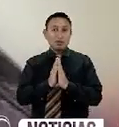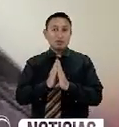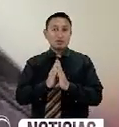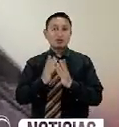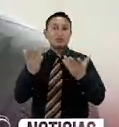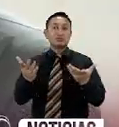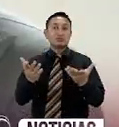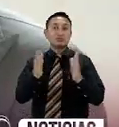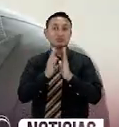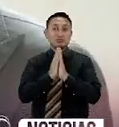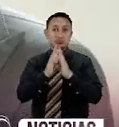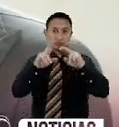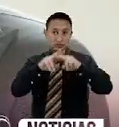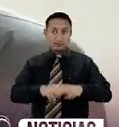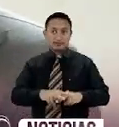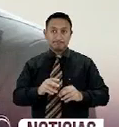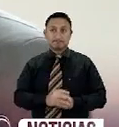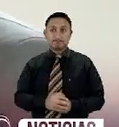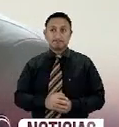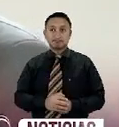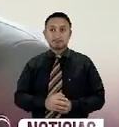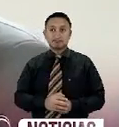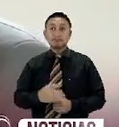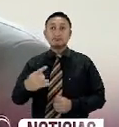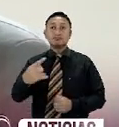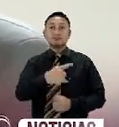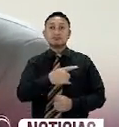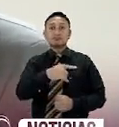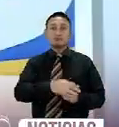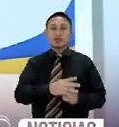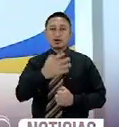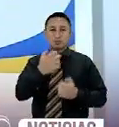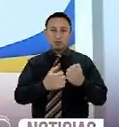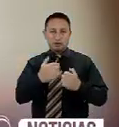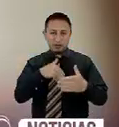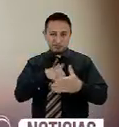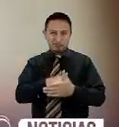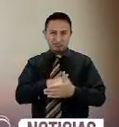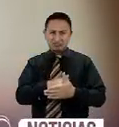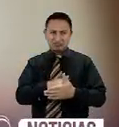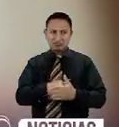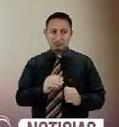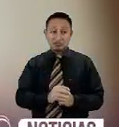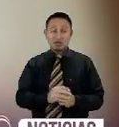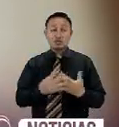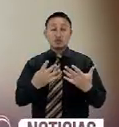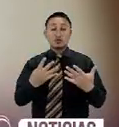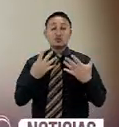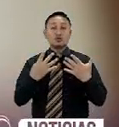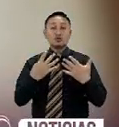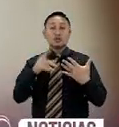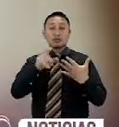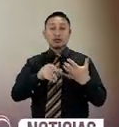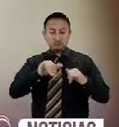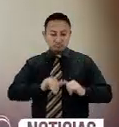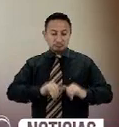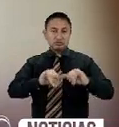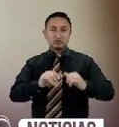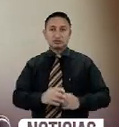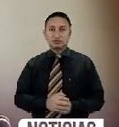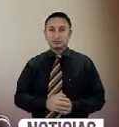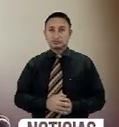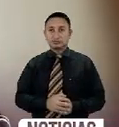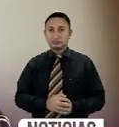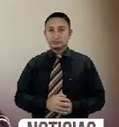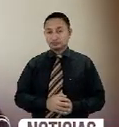impugnaciones sin embargo la salida de frías no complicaría el panorama y son nueve postulantes los que aún se mantienen